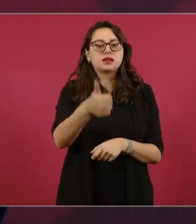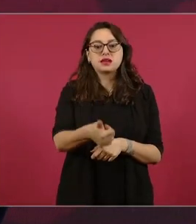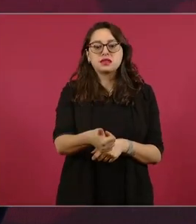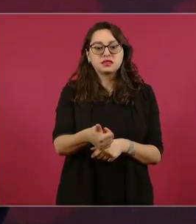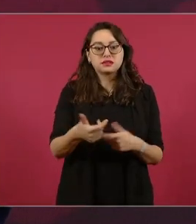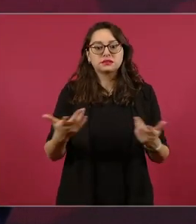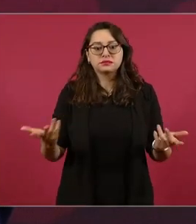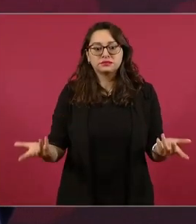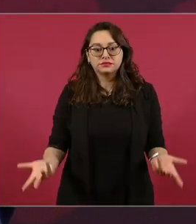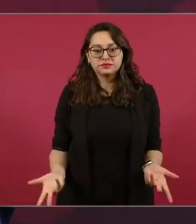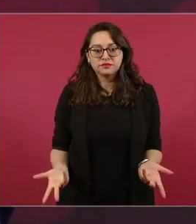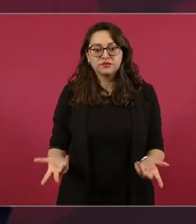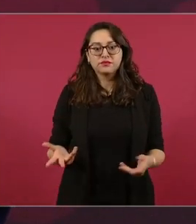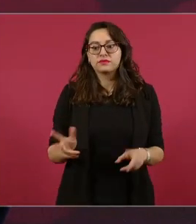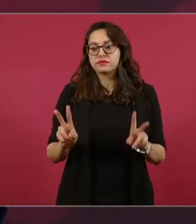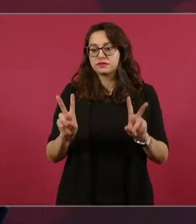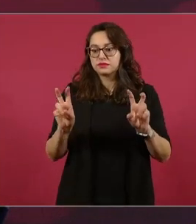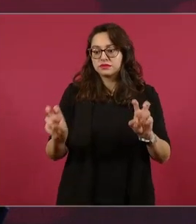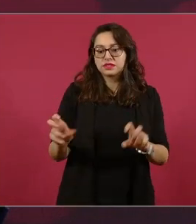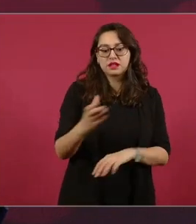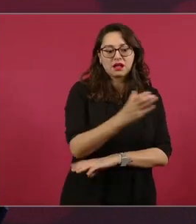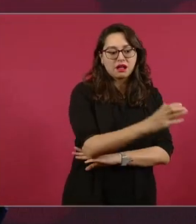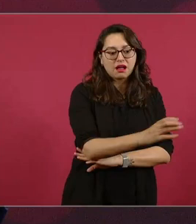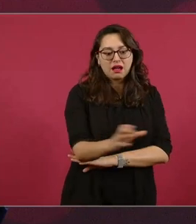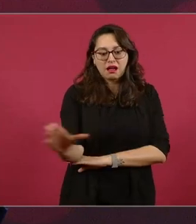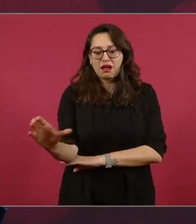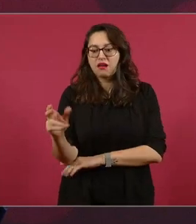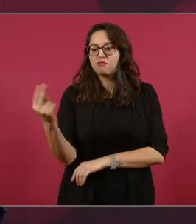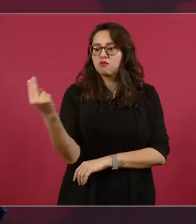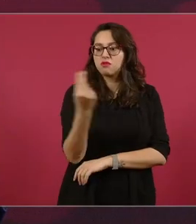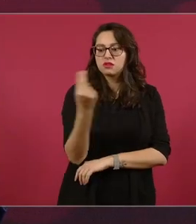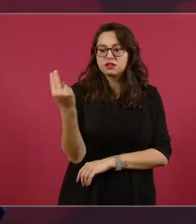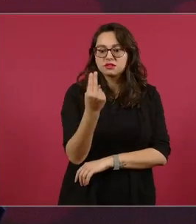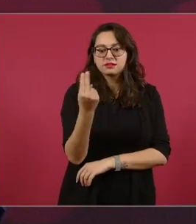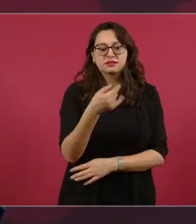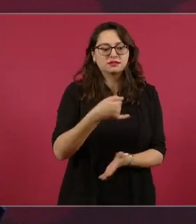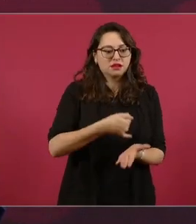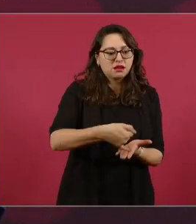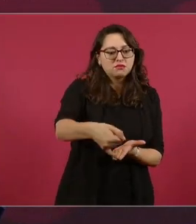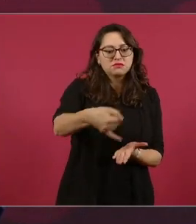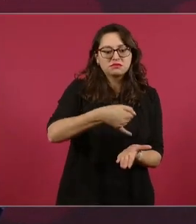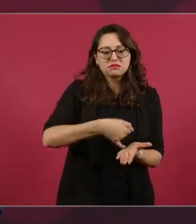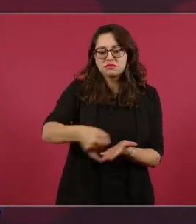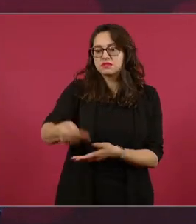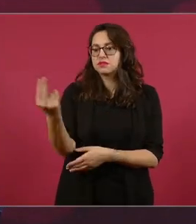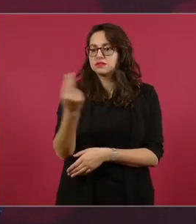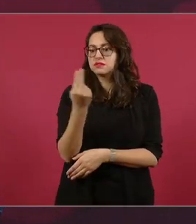instalar sistemas de riego para la agricultura